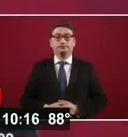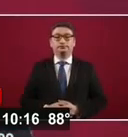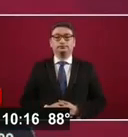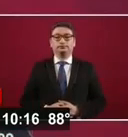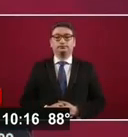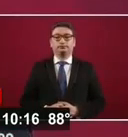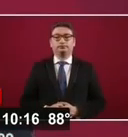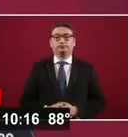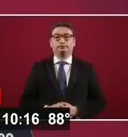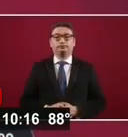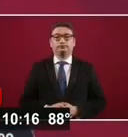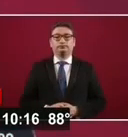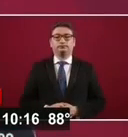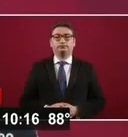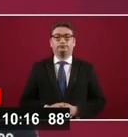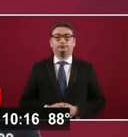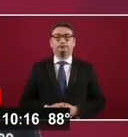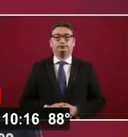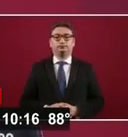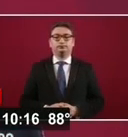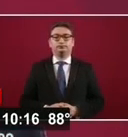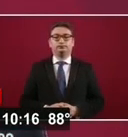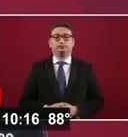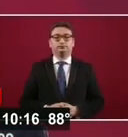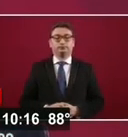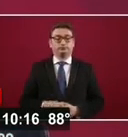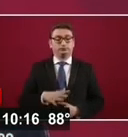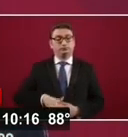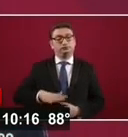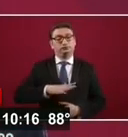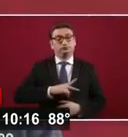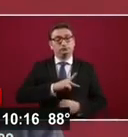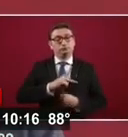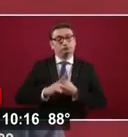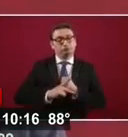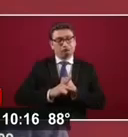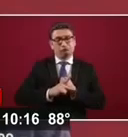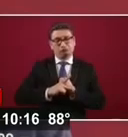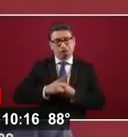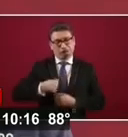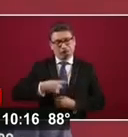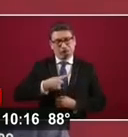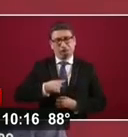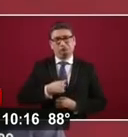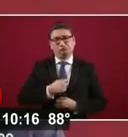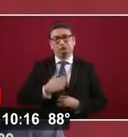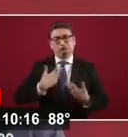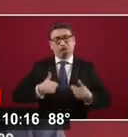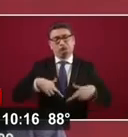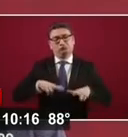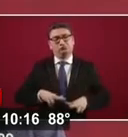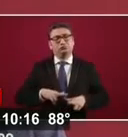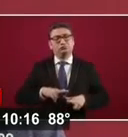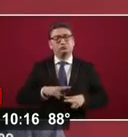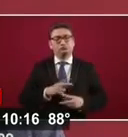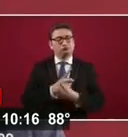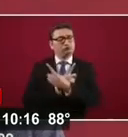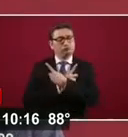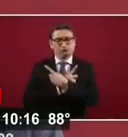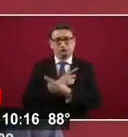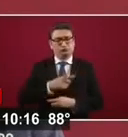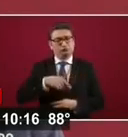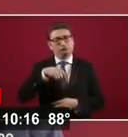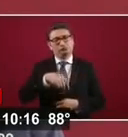con dignidad a nuestro país y no tenemos nada de qué avergonzarnos. Se